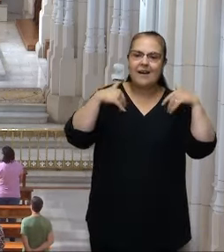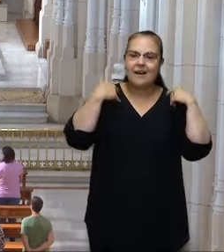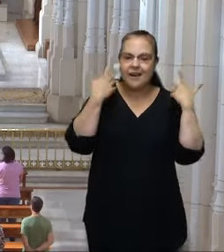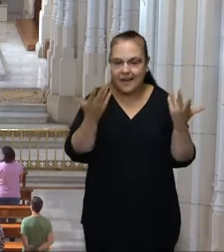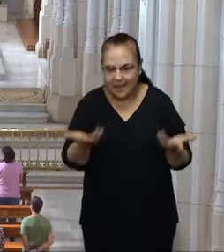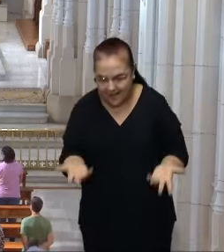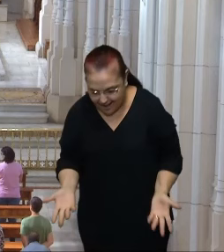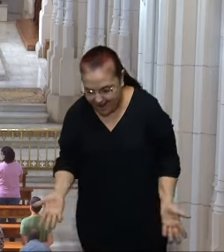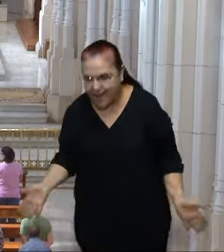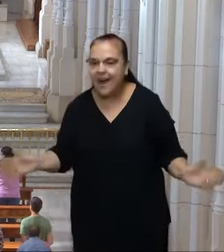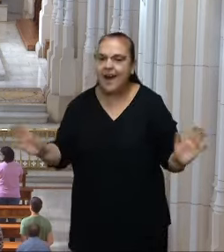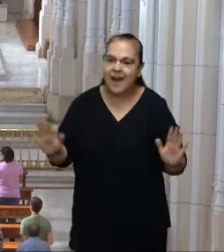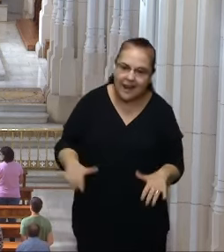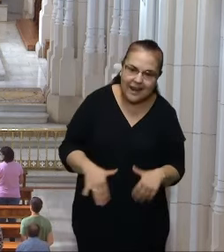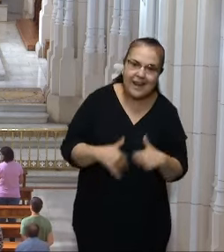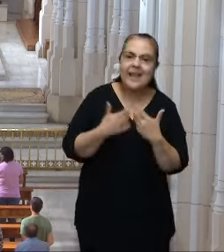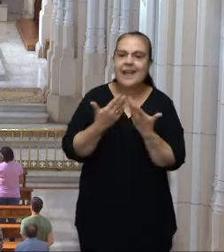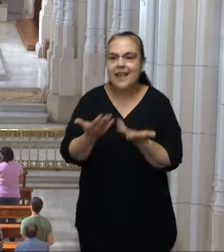aleluya